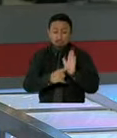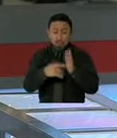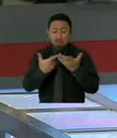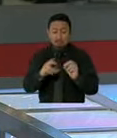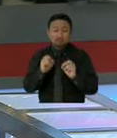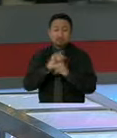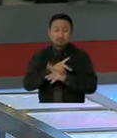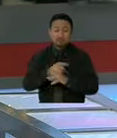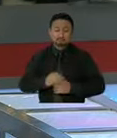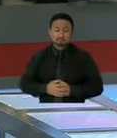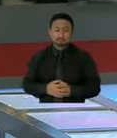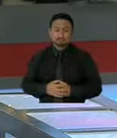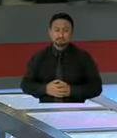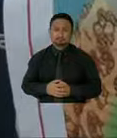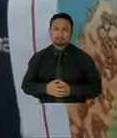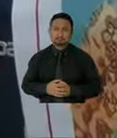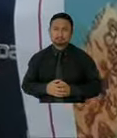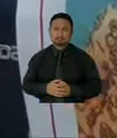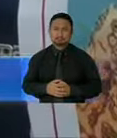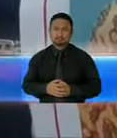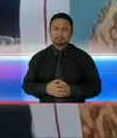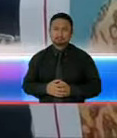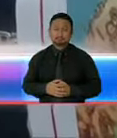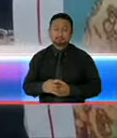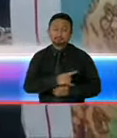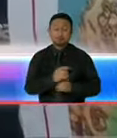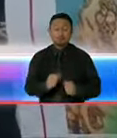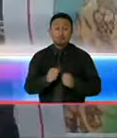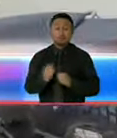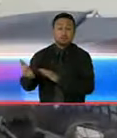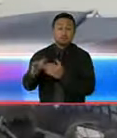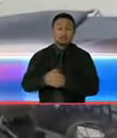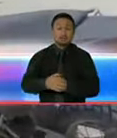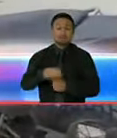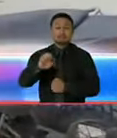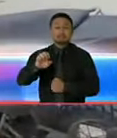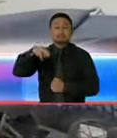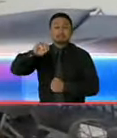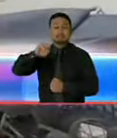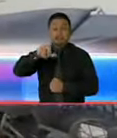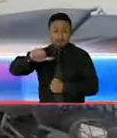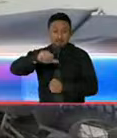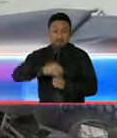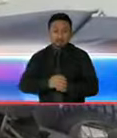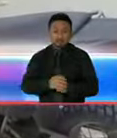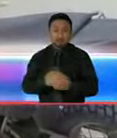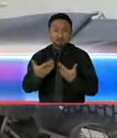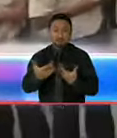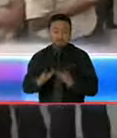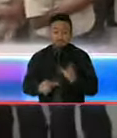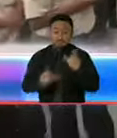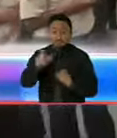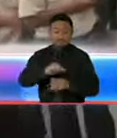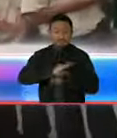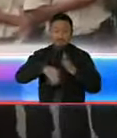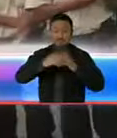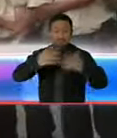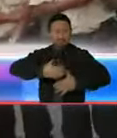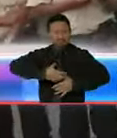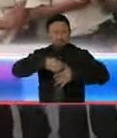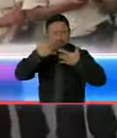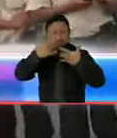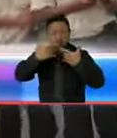de las redes sociales. El cruel asesinato de la pequeña Emilia ocurrido en Loja ha despertado la indignación de la